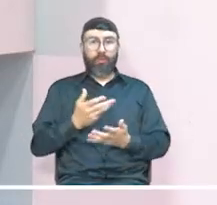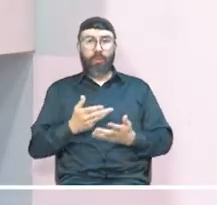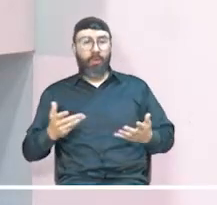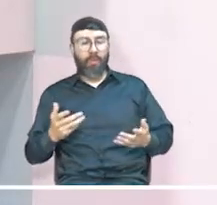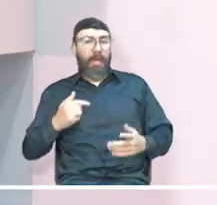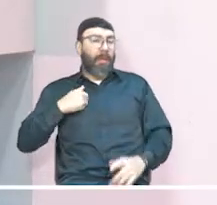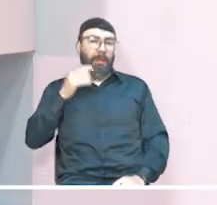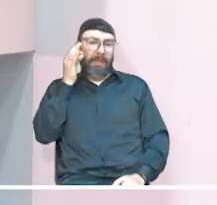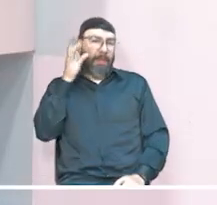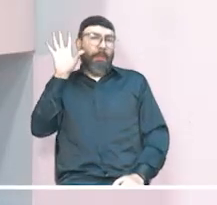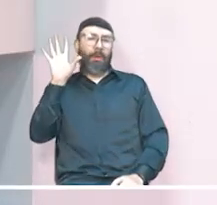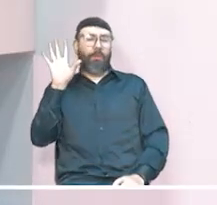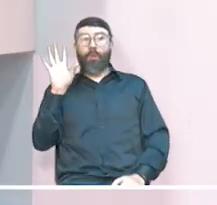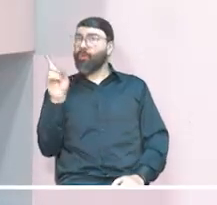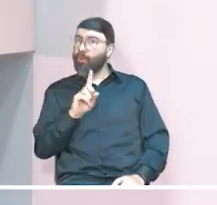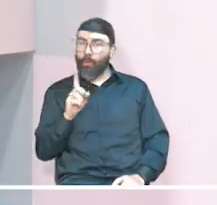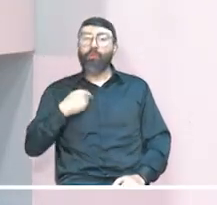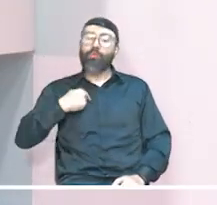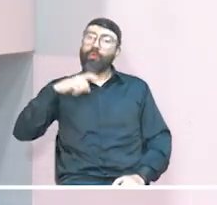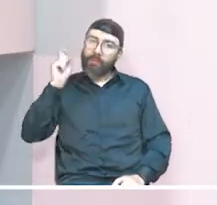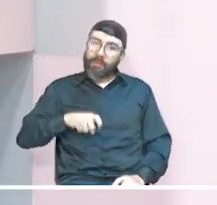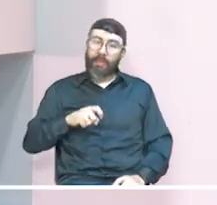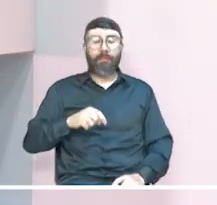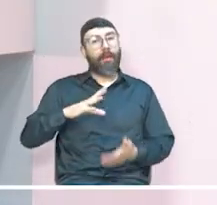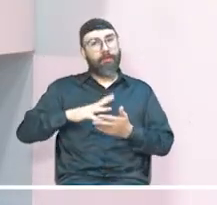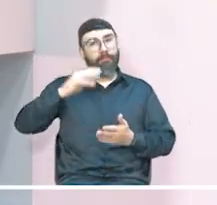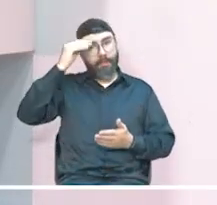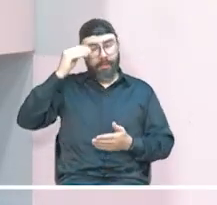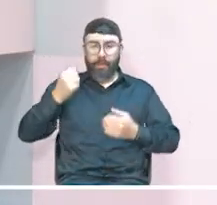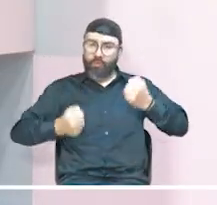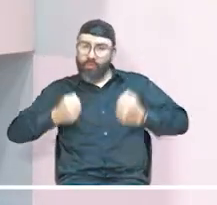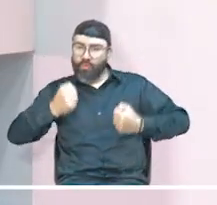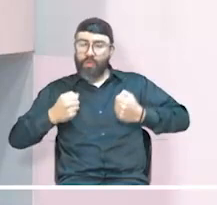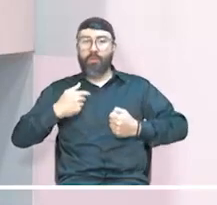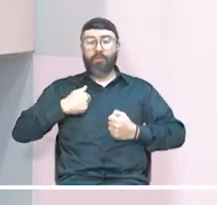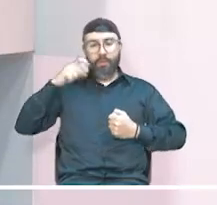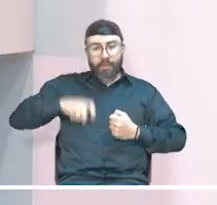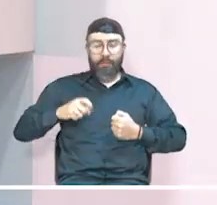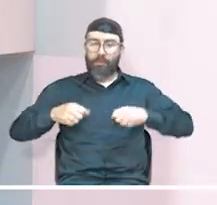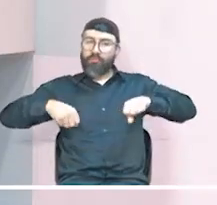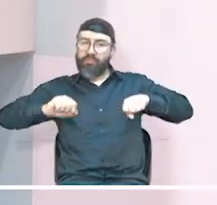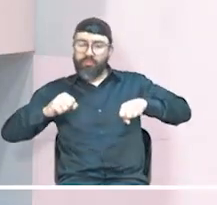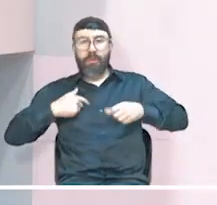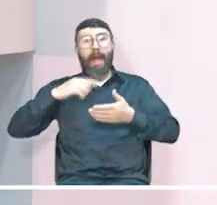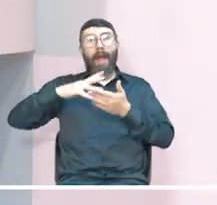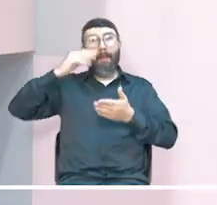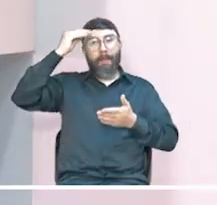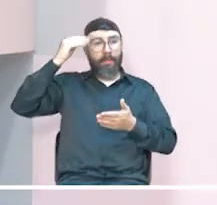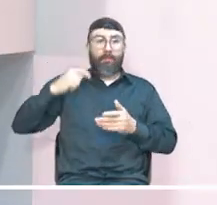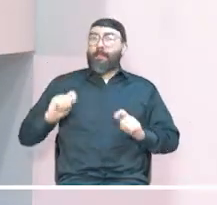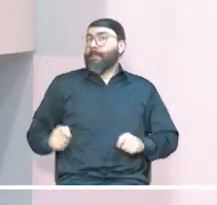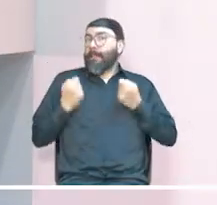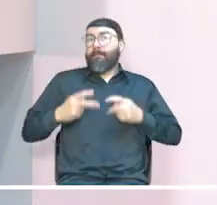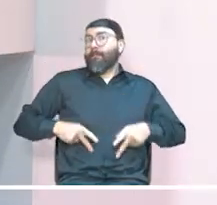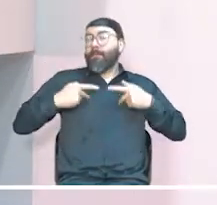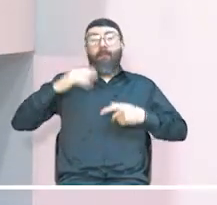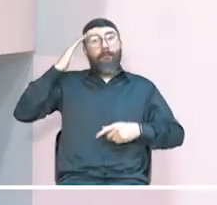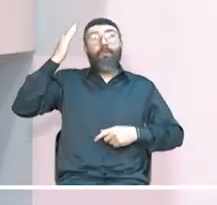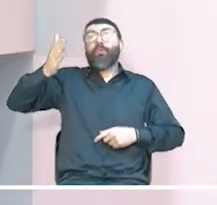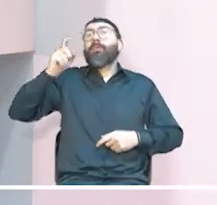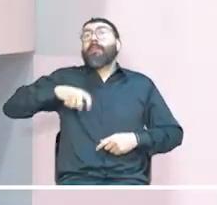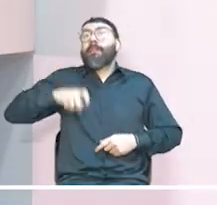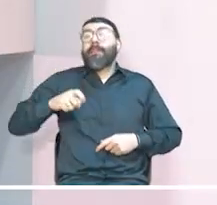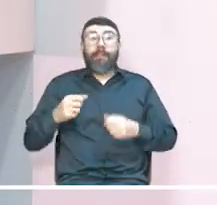opción simplemente porque sea un deporte, sino que la natación realmente salva vidas, entonces los niños desde los primeros meses, incluso de edad, pueden empezar con